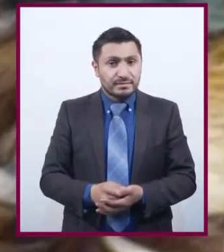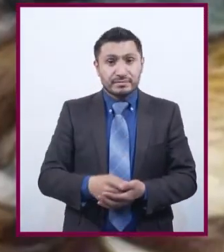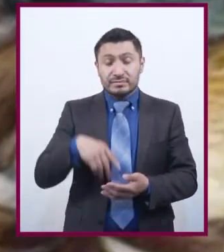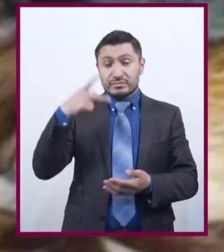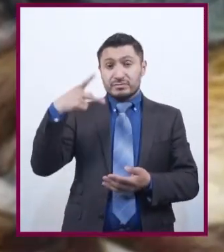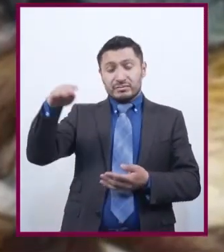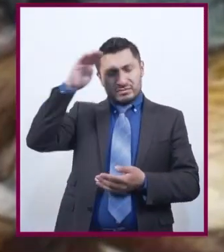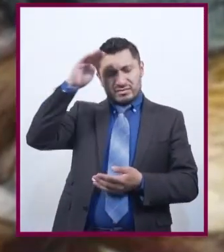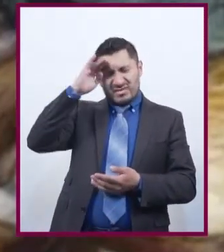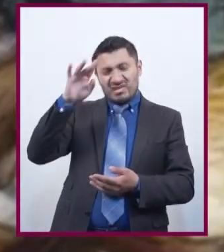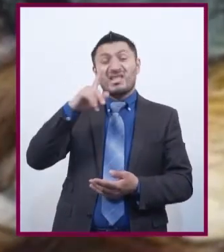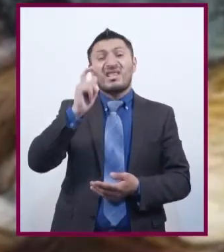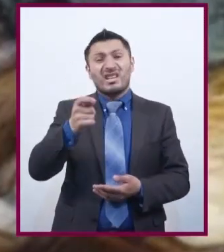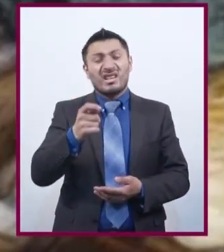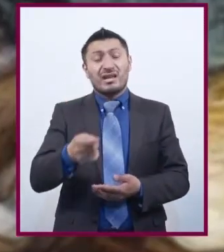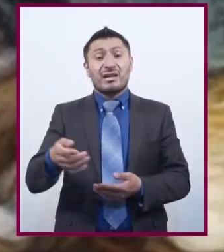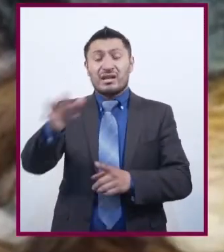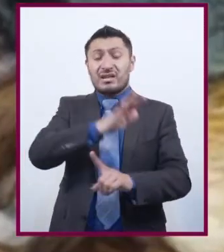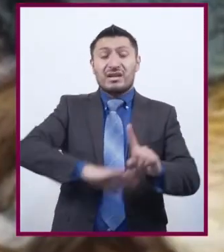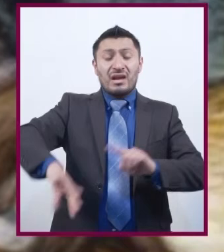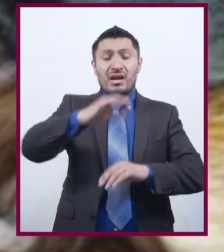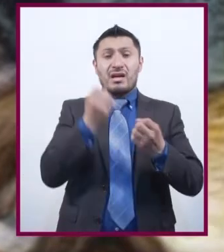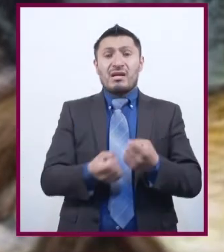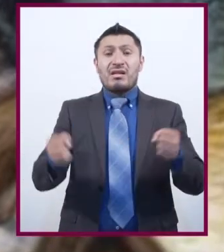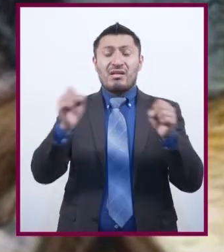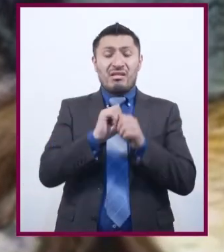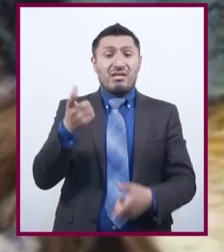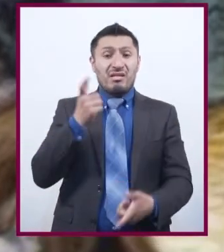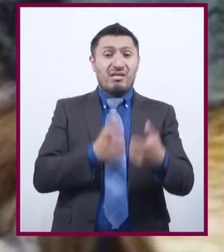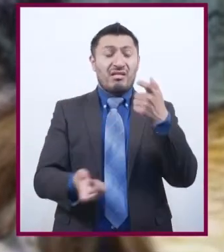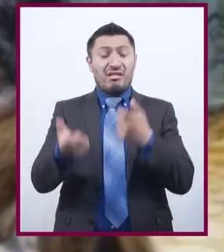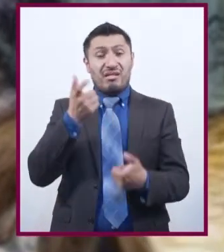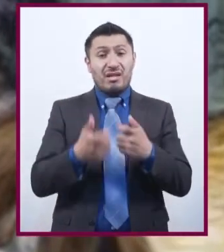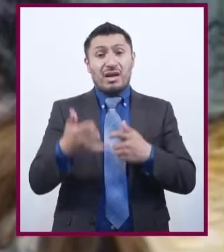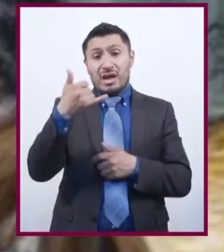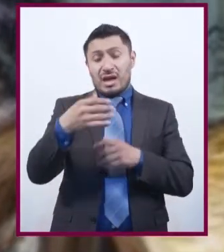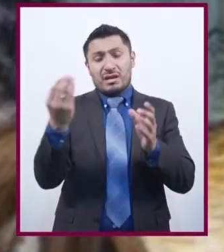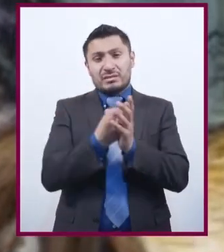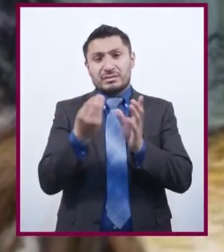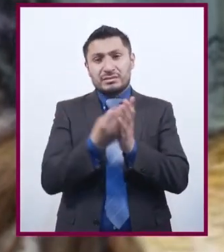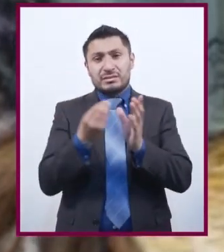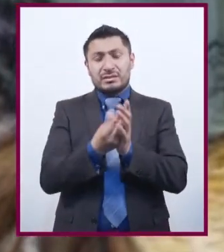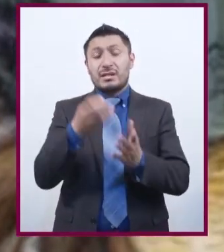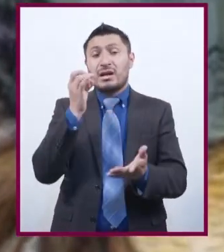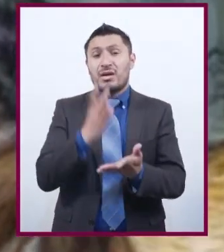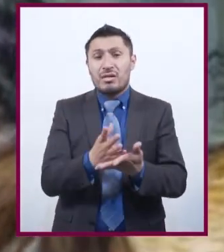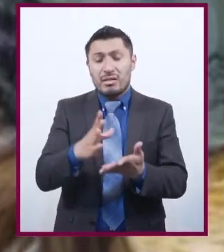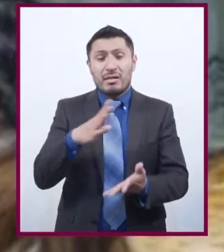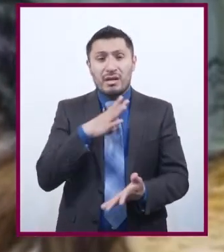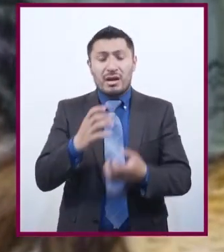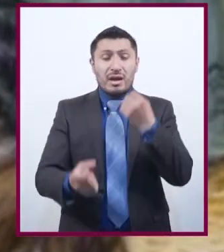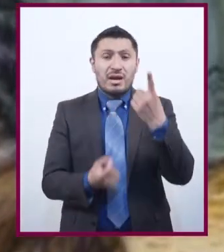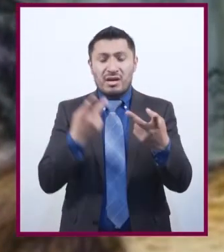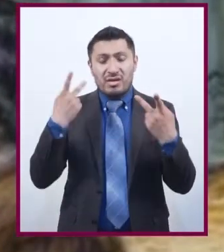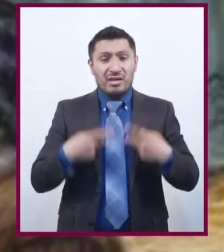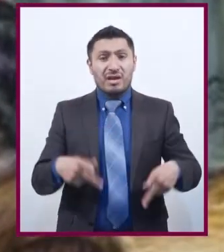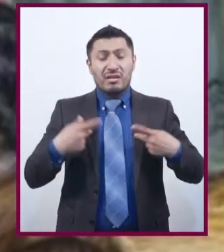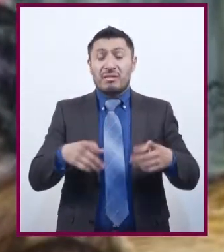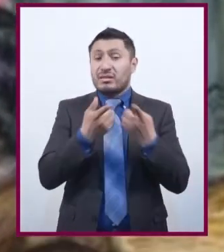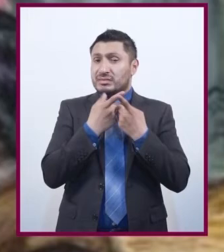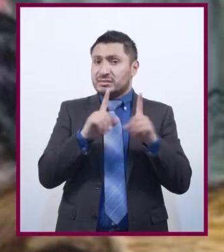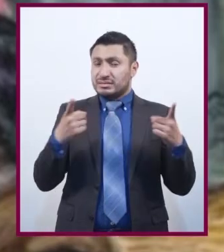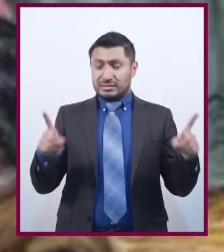infanta plasma su pensamiento de que en el marco de la sociedad capitalista y la propiedad privada solamente